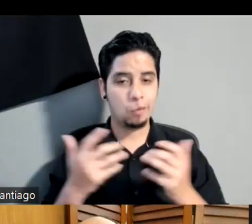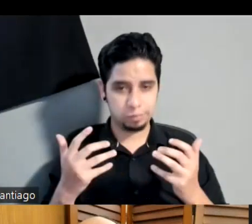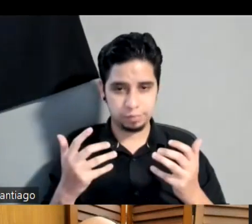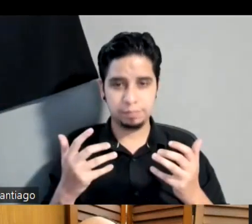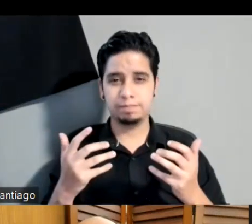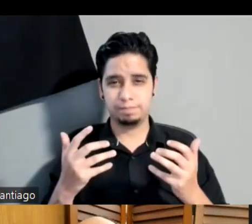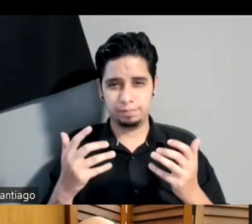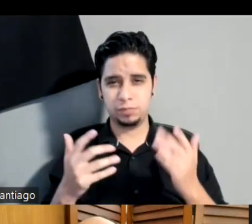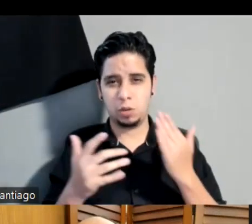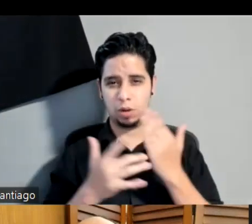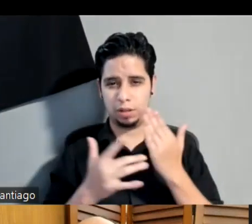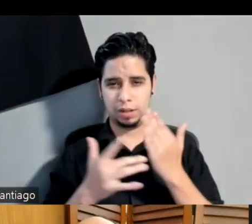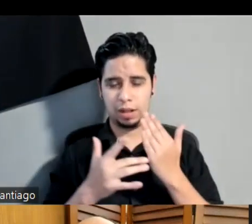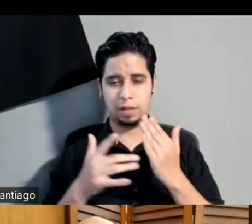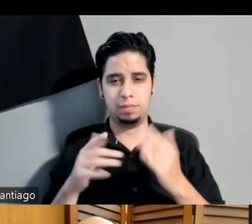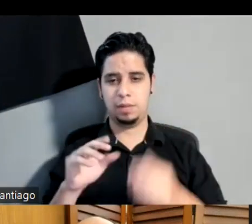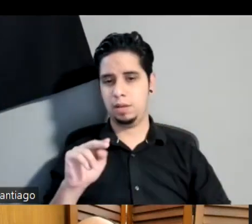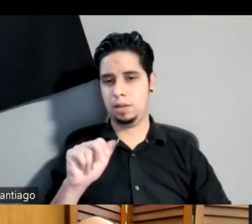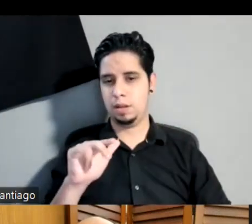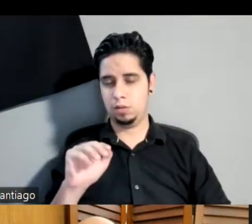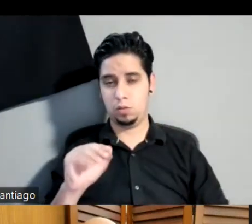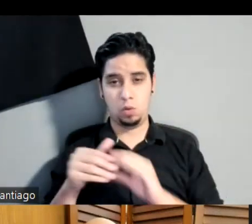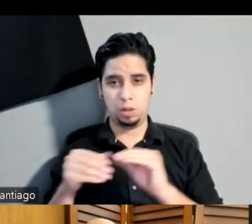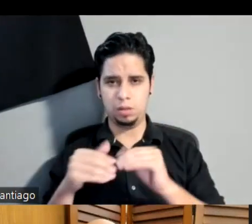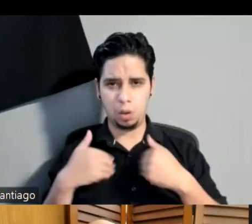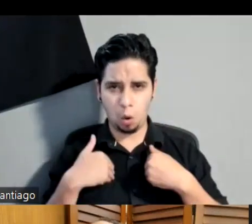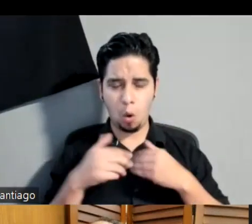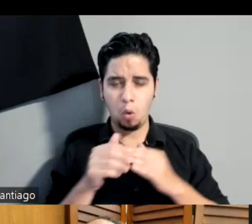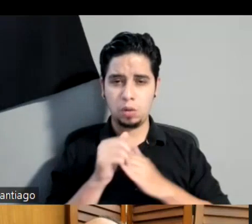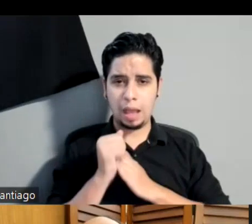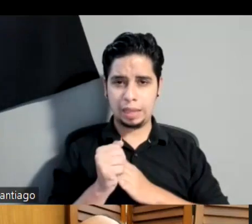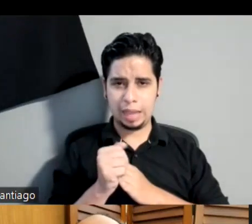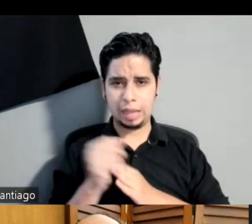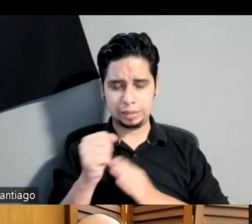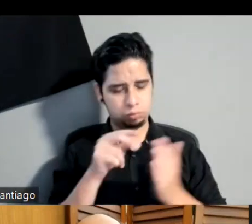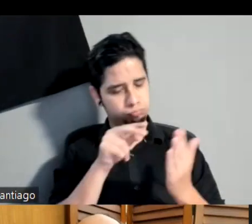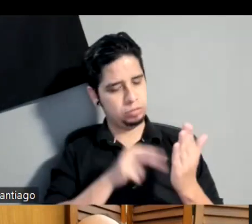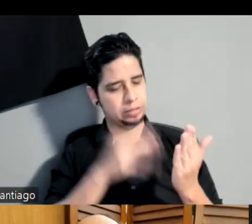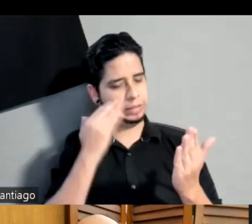como la técnica de narración oral. Tengo una guía, obviamente, pero ella quiere que yo